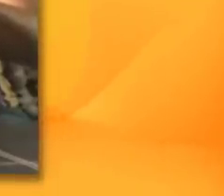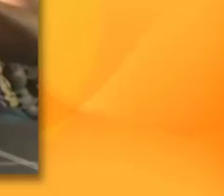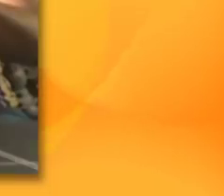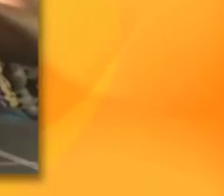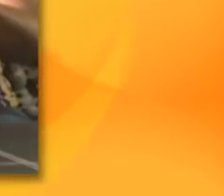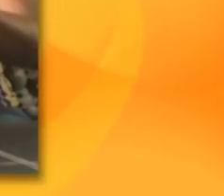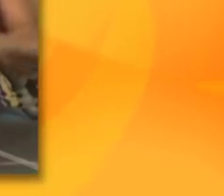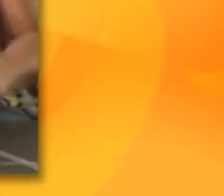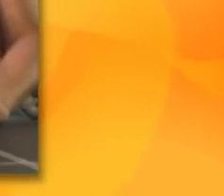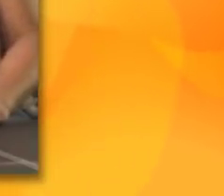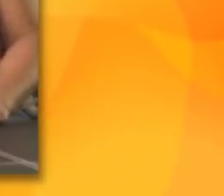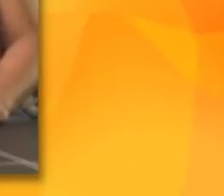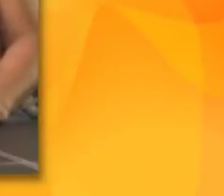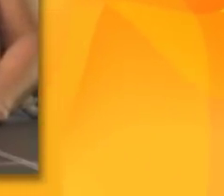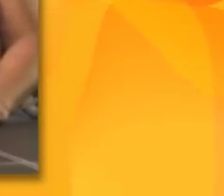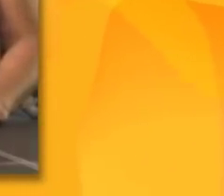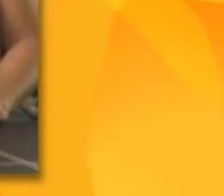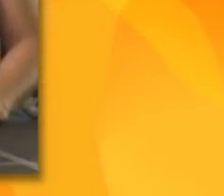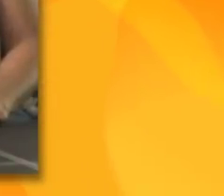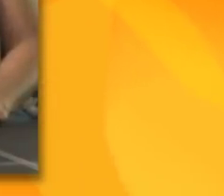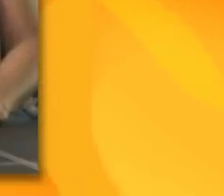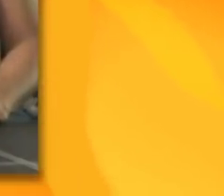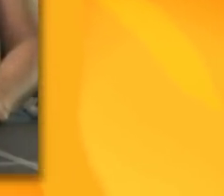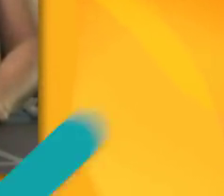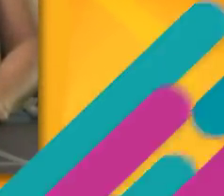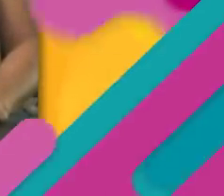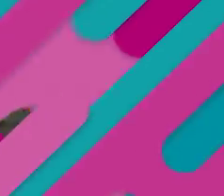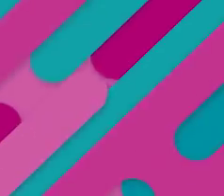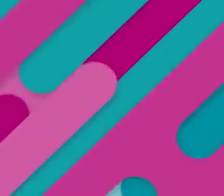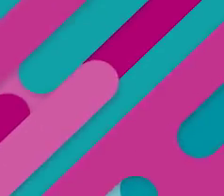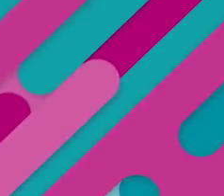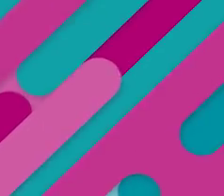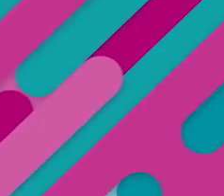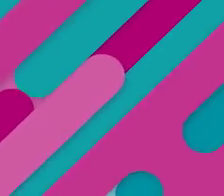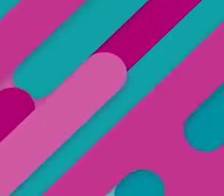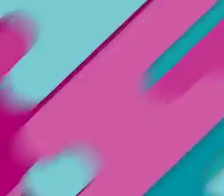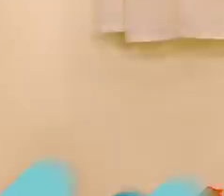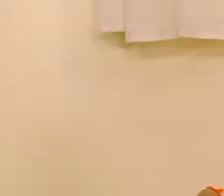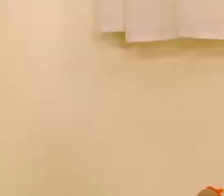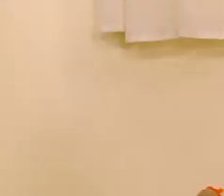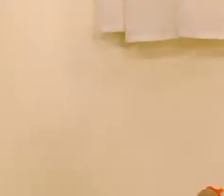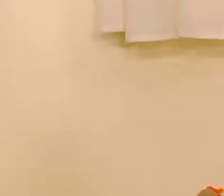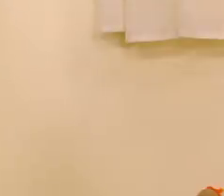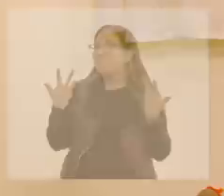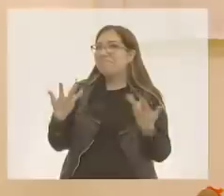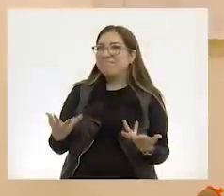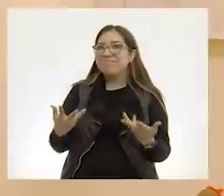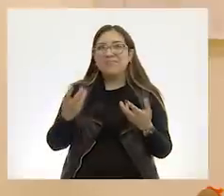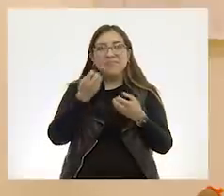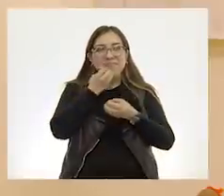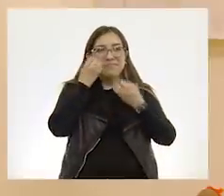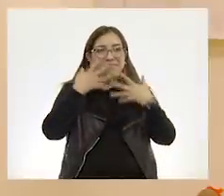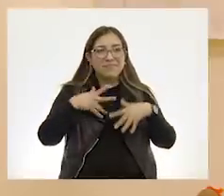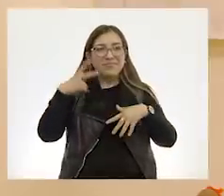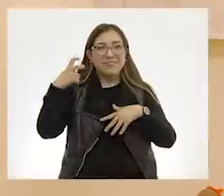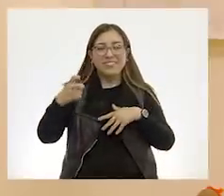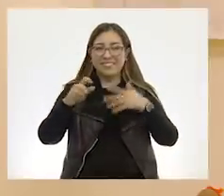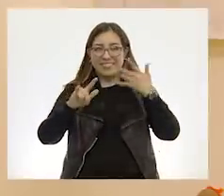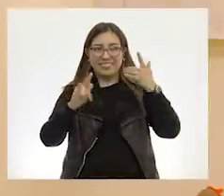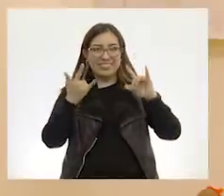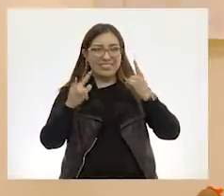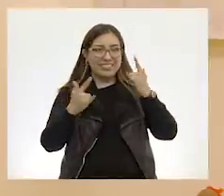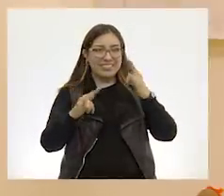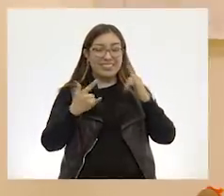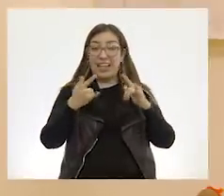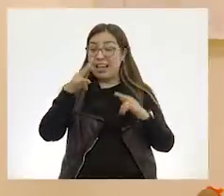Muy bien. Adiós, amiguito. Adiós, amiguito. Qué fantásticos títeres. No cabe duda